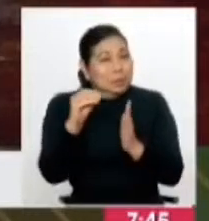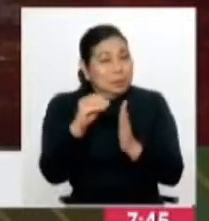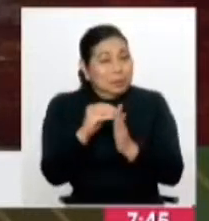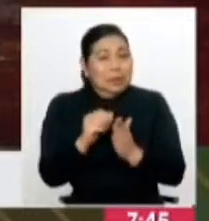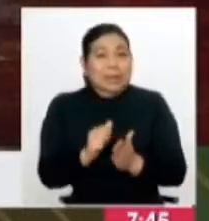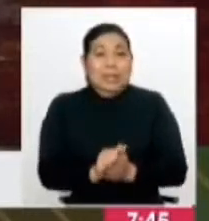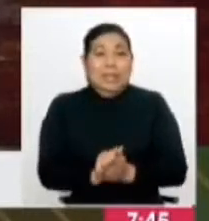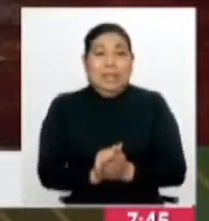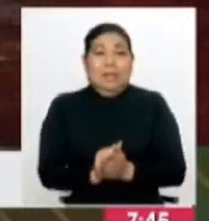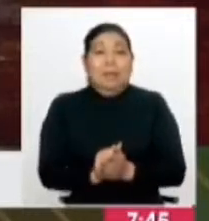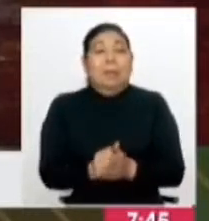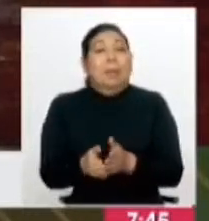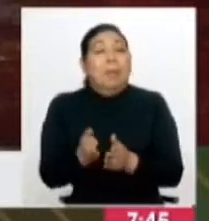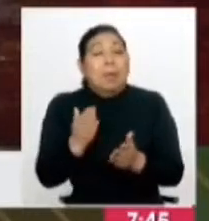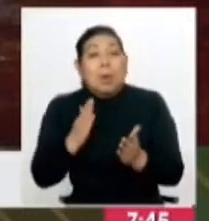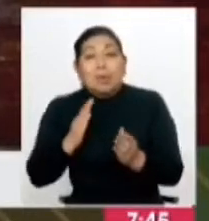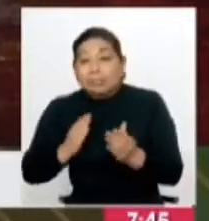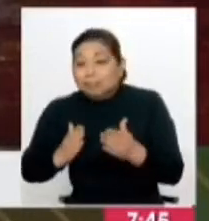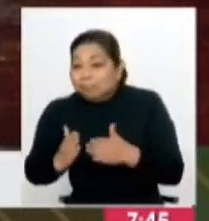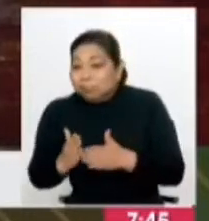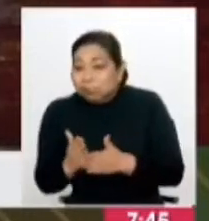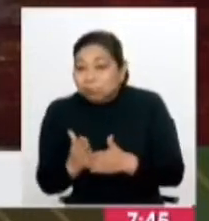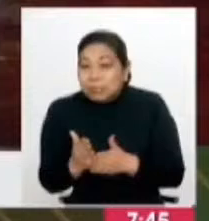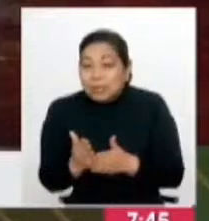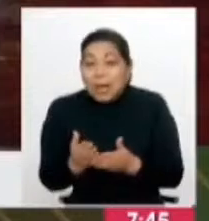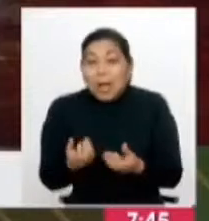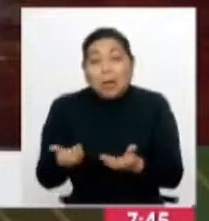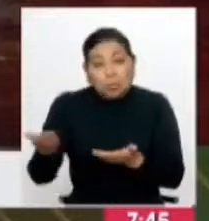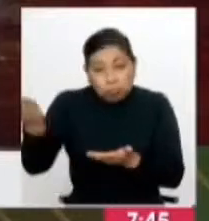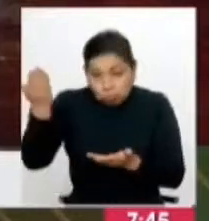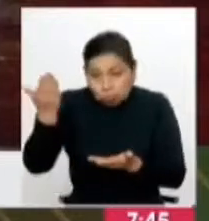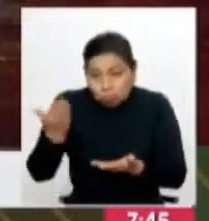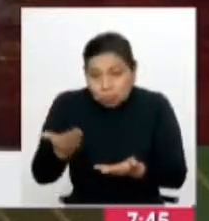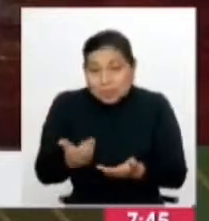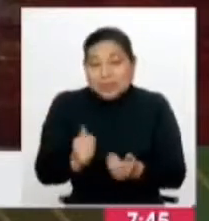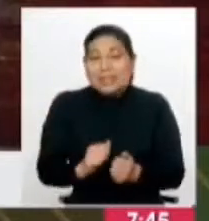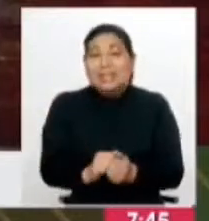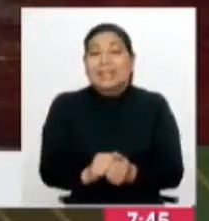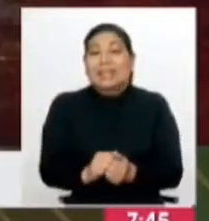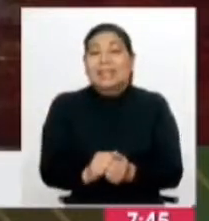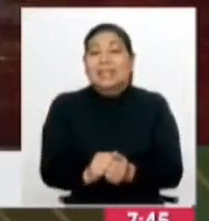el rol de pediatras, ¿no? Nosotros los traemos,